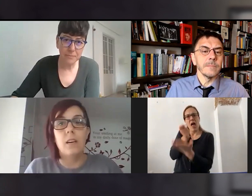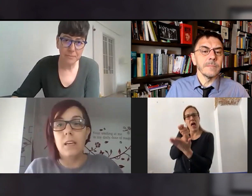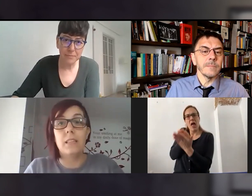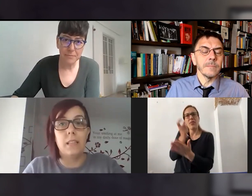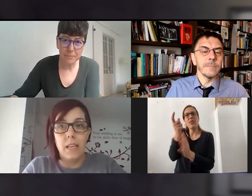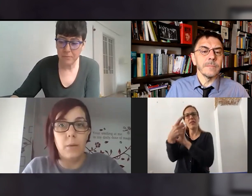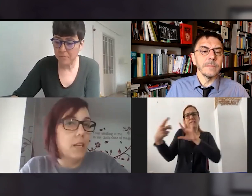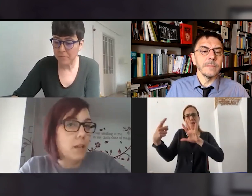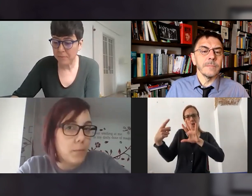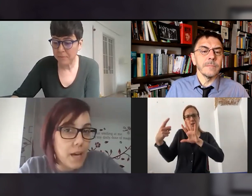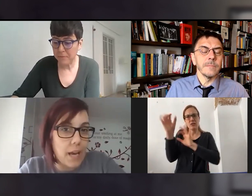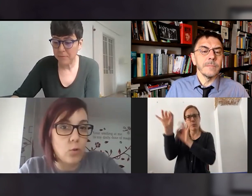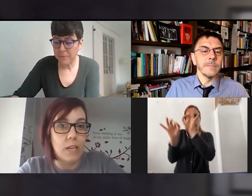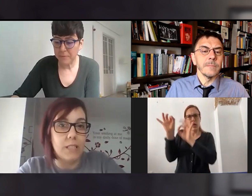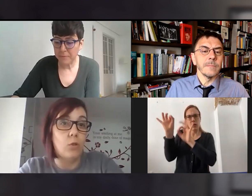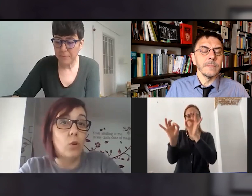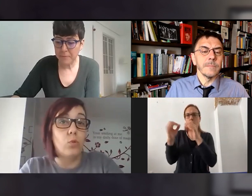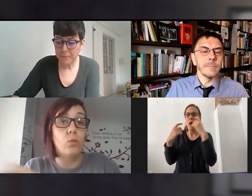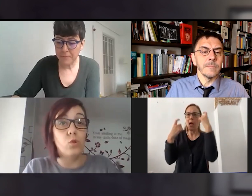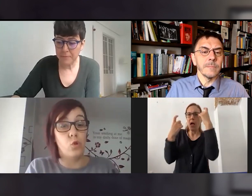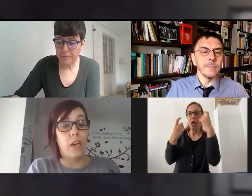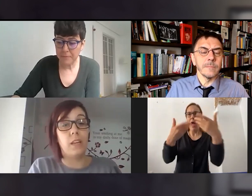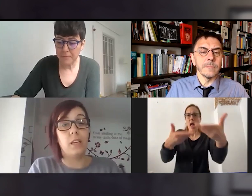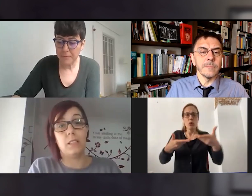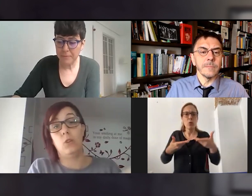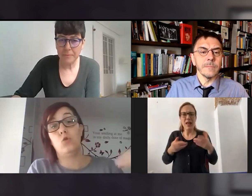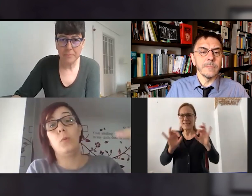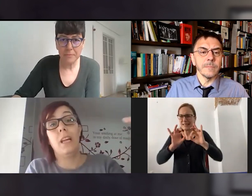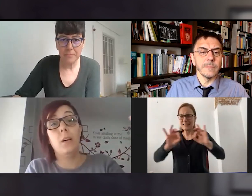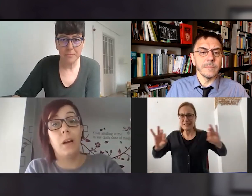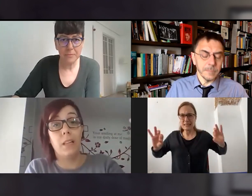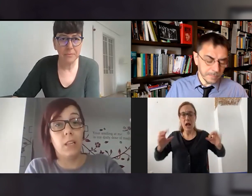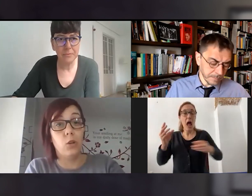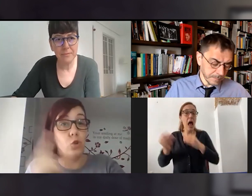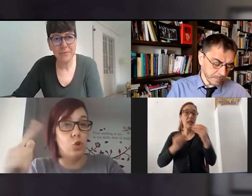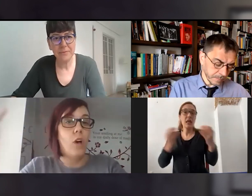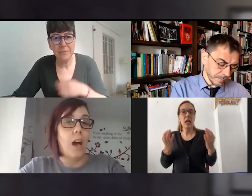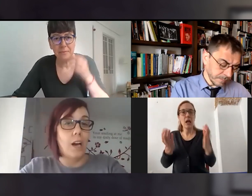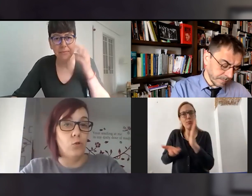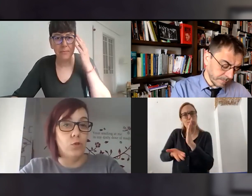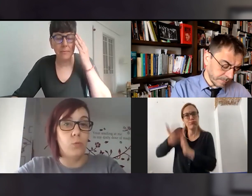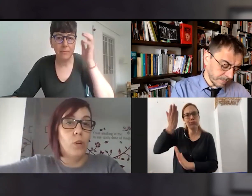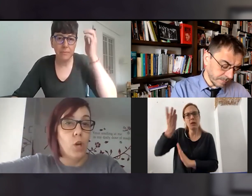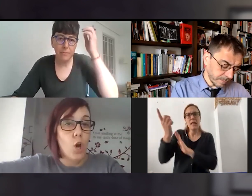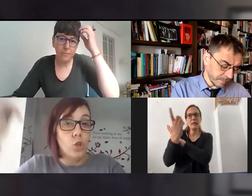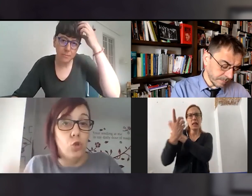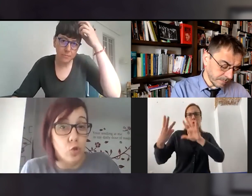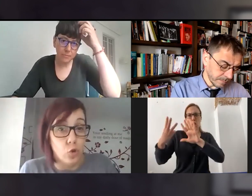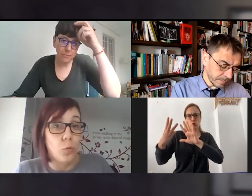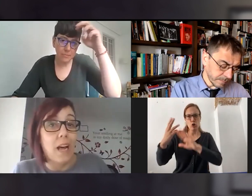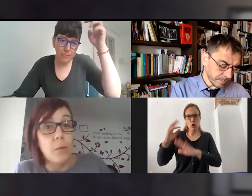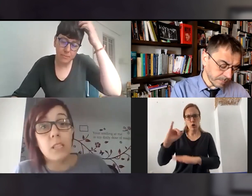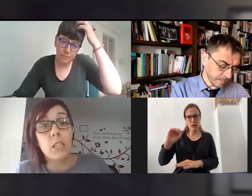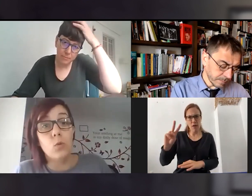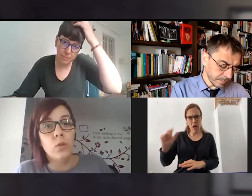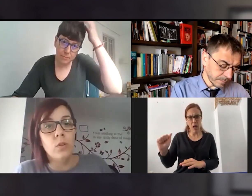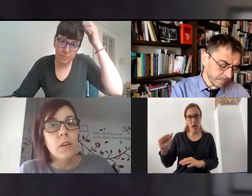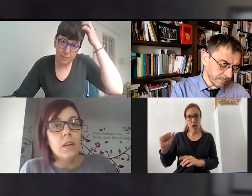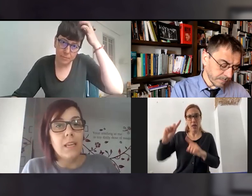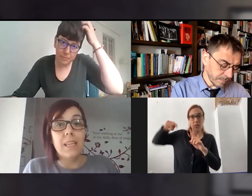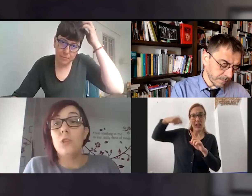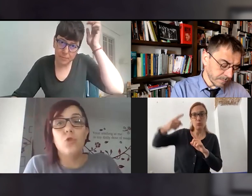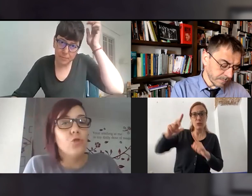vez de intentar ver y dar ayudas a los autónomos, lo que hacen es que nos suben el IVA al 18, años después nos lo suben al